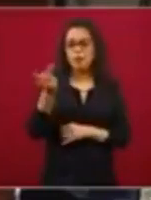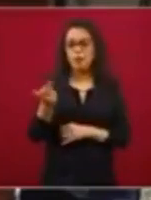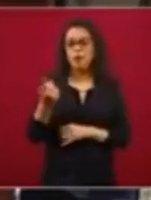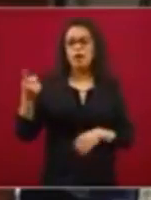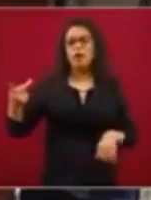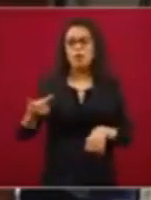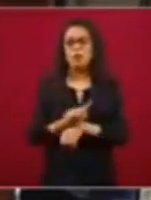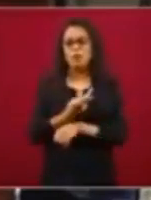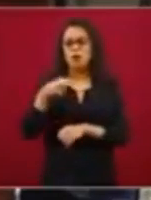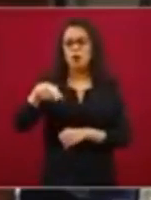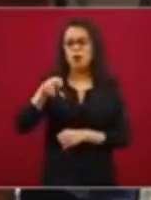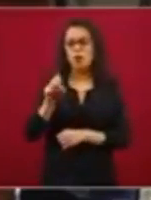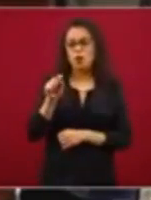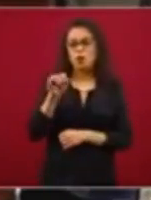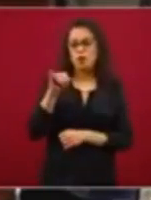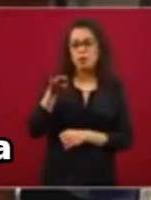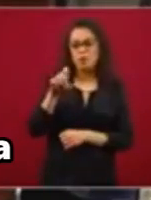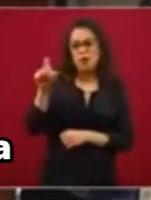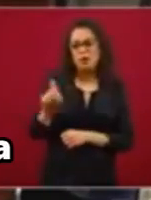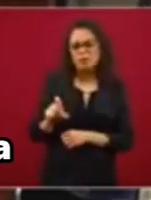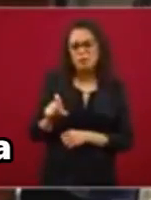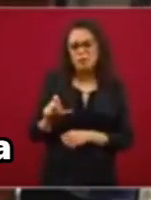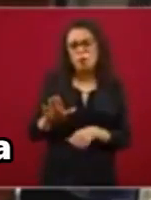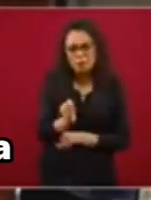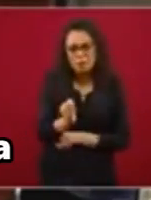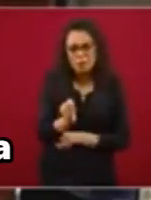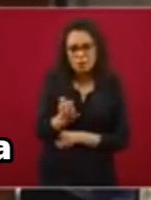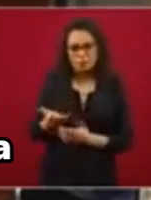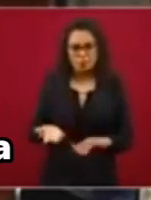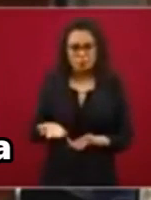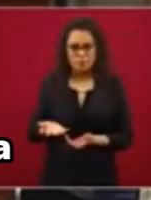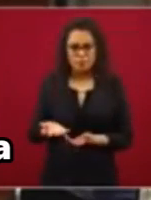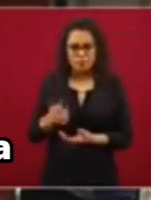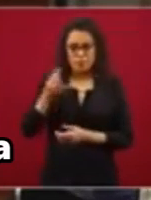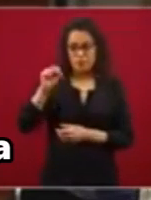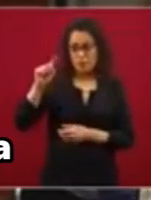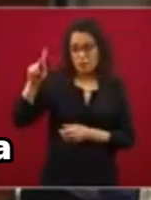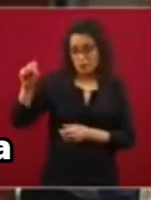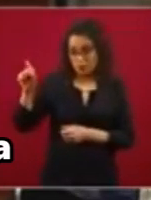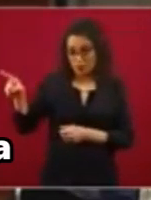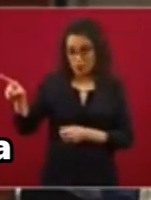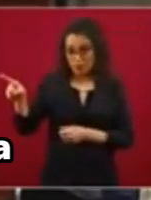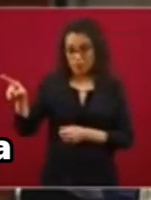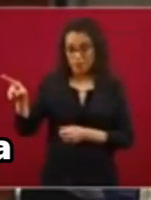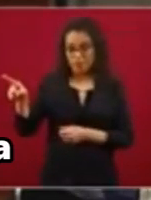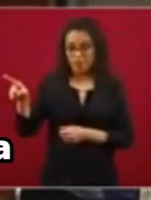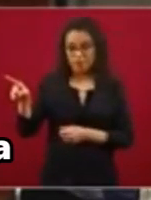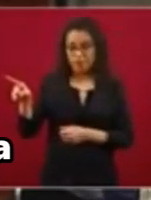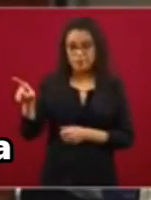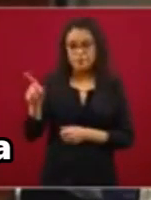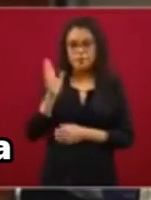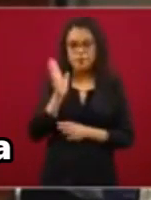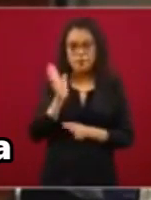lo que está pasando en Notimex. ¿Cómo, por qué usted permite que la Secretaría del Trabajo, hablando ahorita de Luisa María Alcalde,